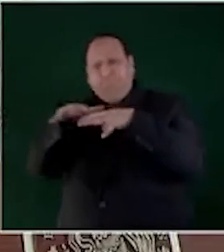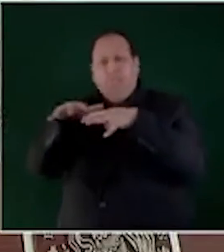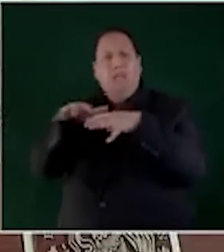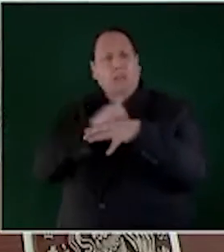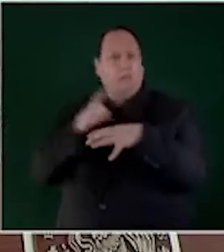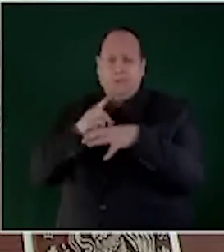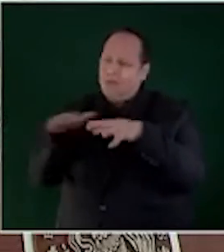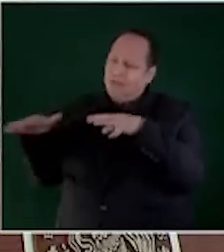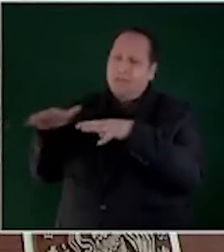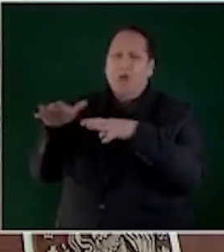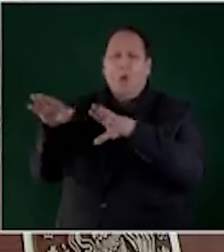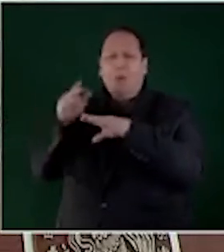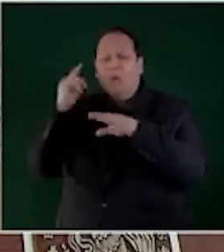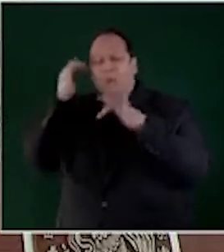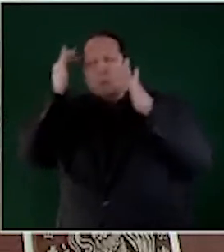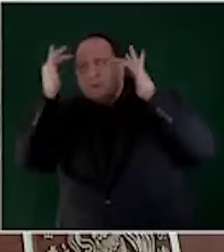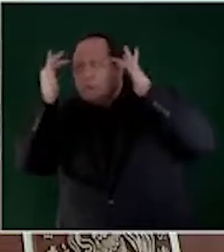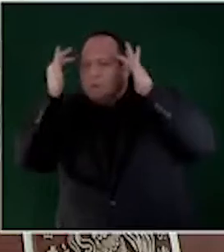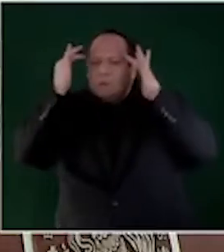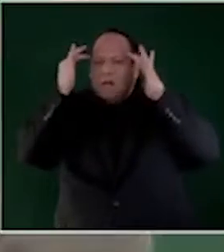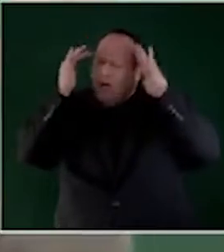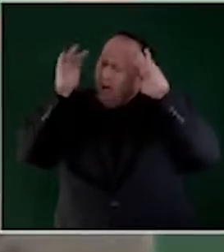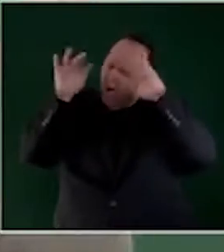de Daniel Melero Kenia Rodríguez